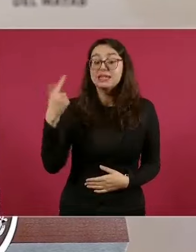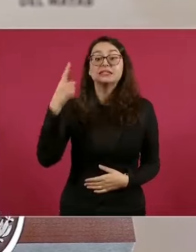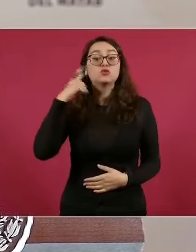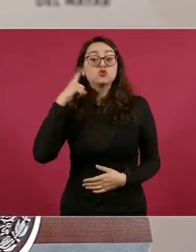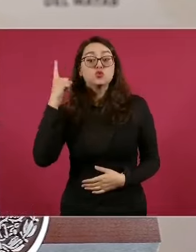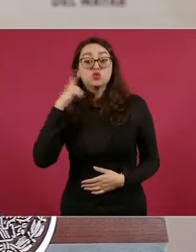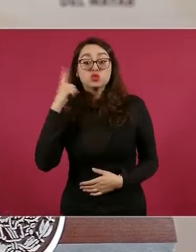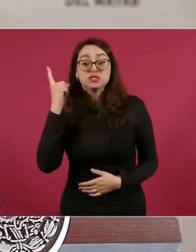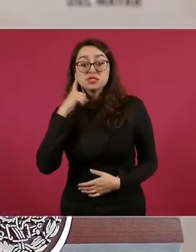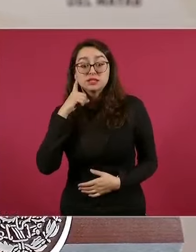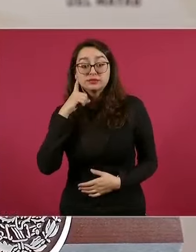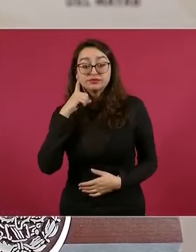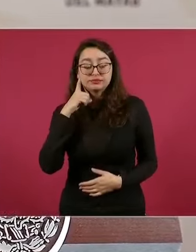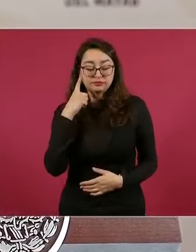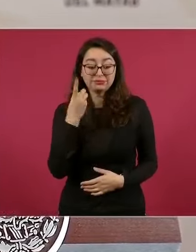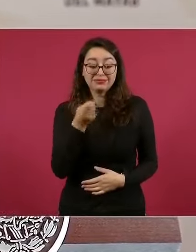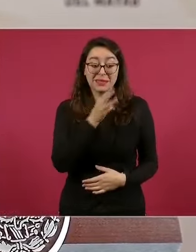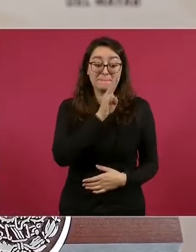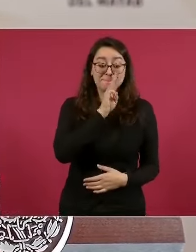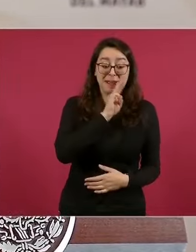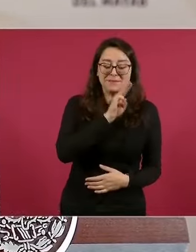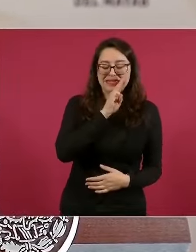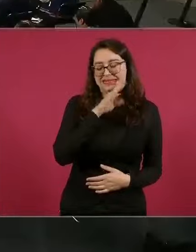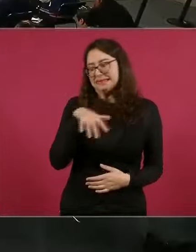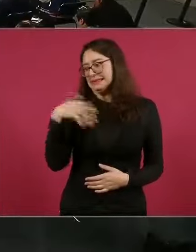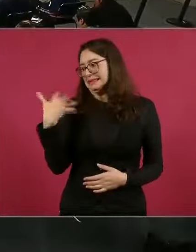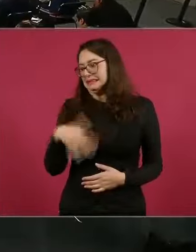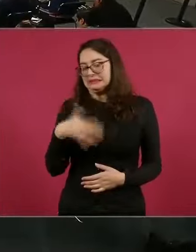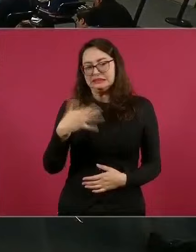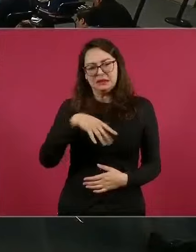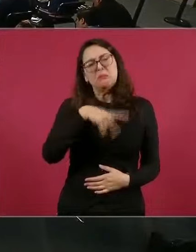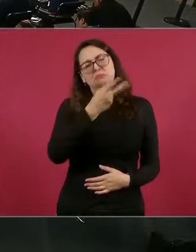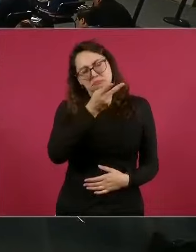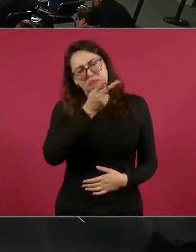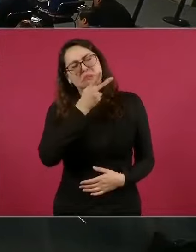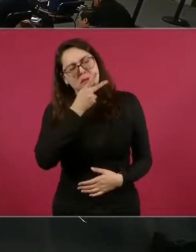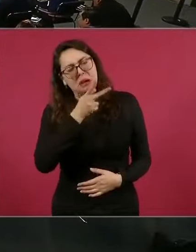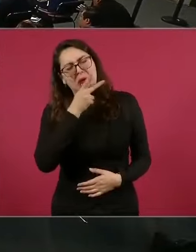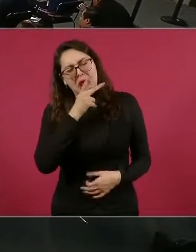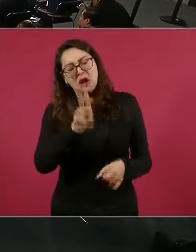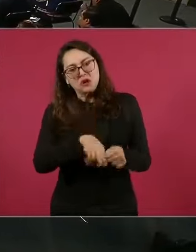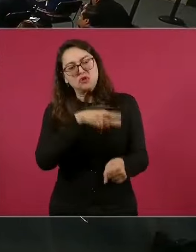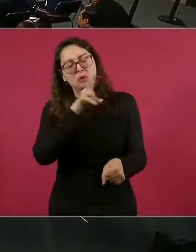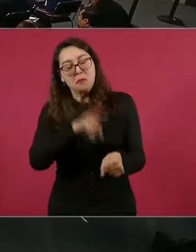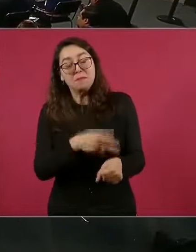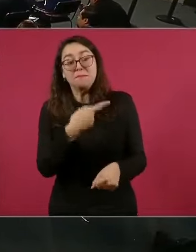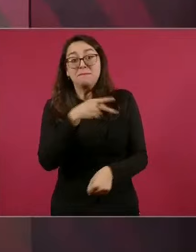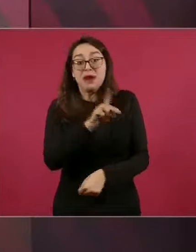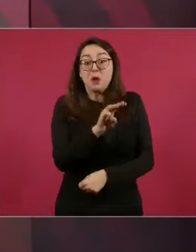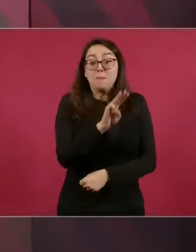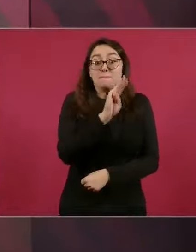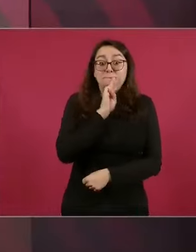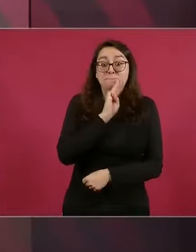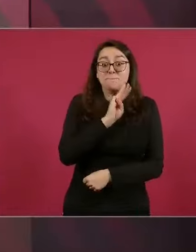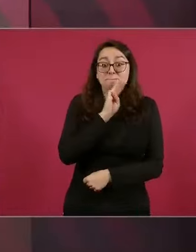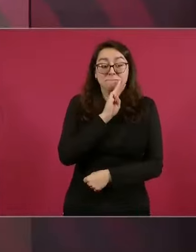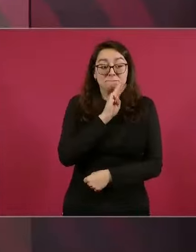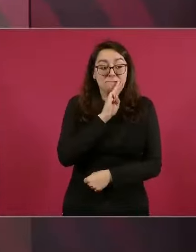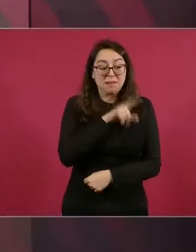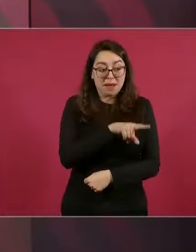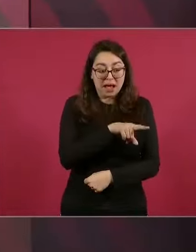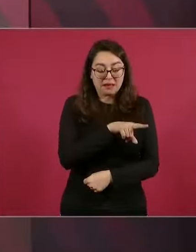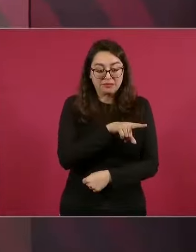de entender por qué estos 160 mil muertos, por qué tanta violencia en México, por qué hay partes del territorio nacional, es una pena decirlo, que